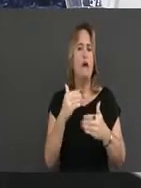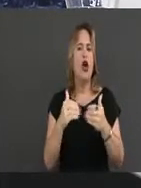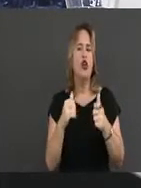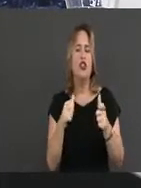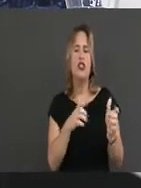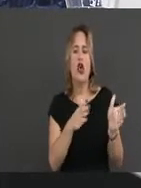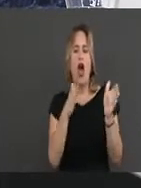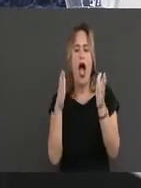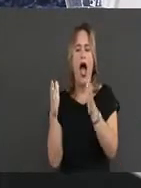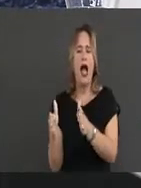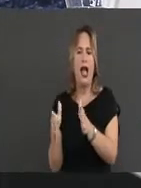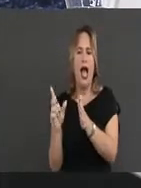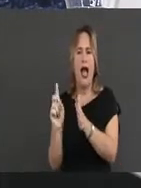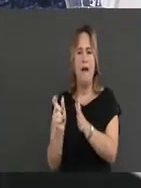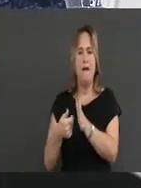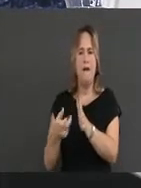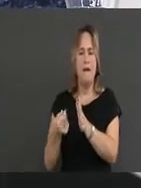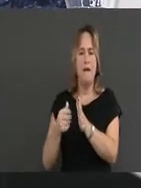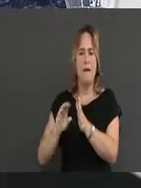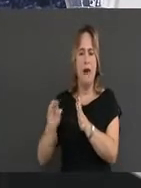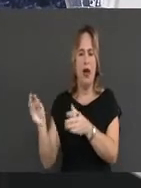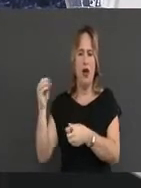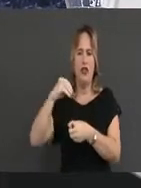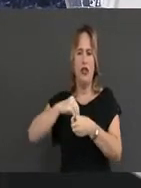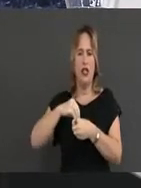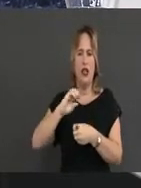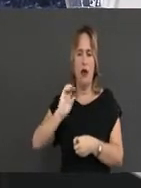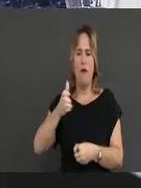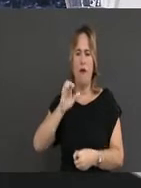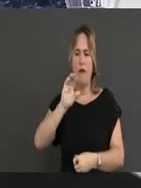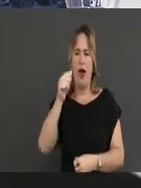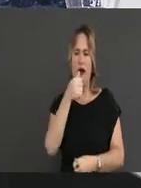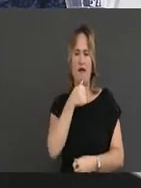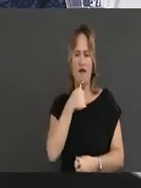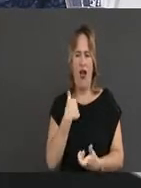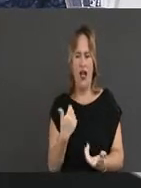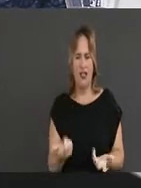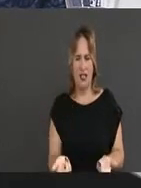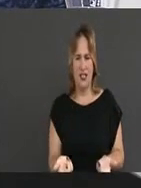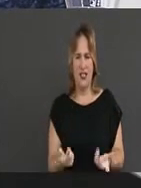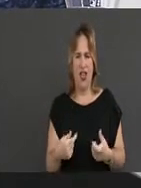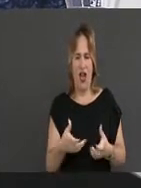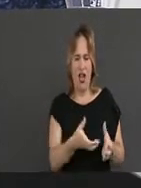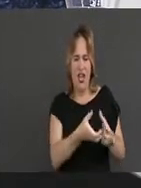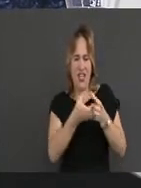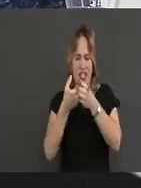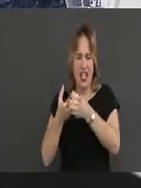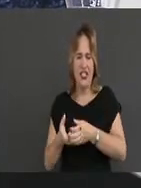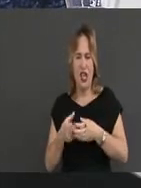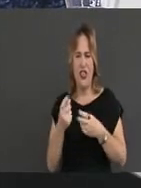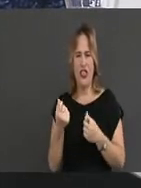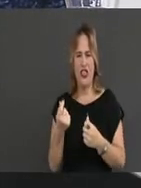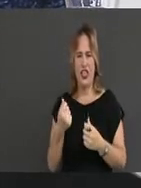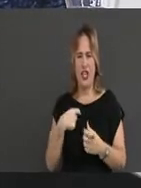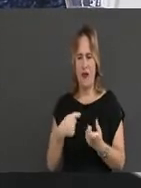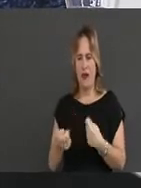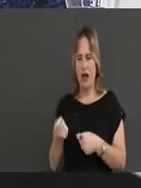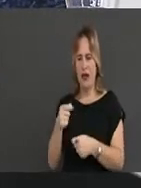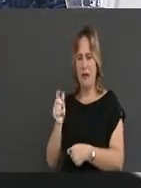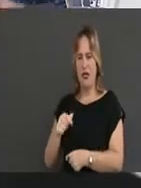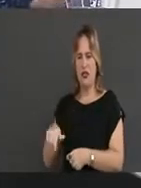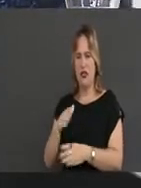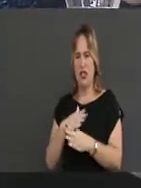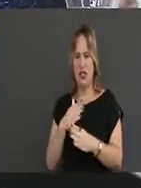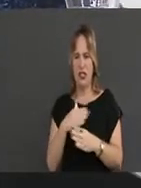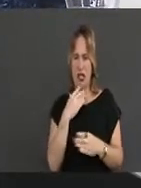hasta este minuto y qué medidas se han tomado dentro de los bancos para facilitar la extracción de dinero para las personas de